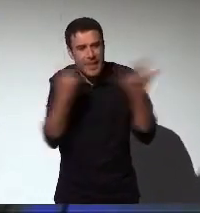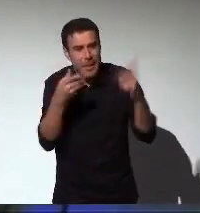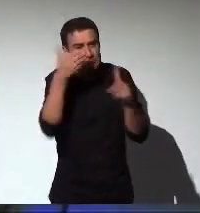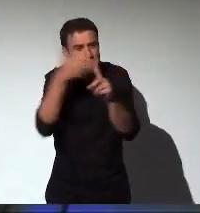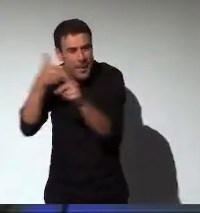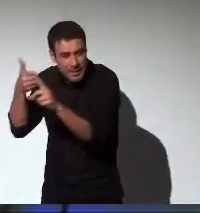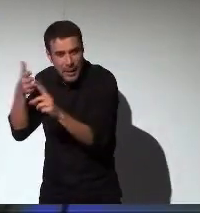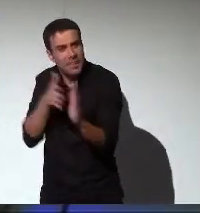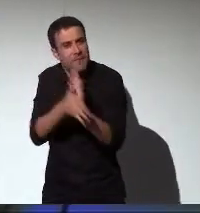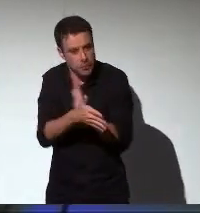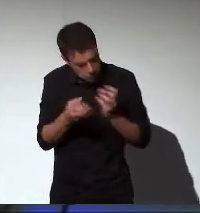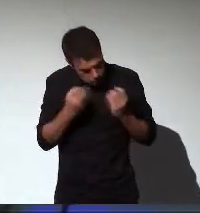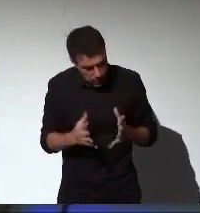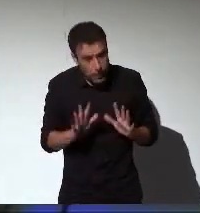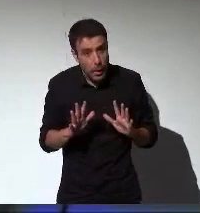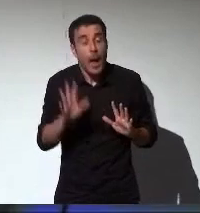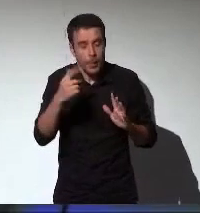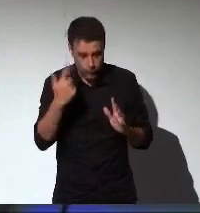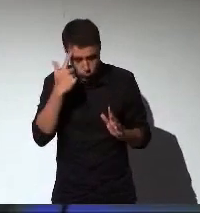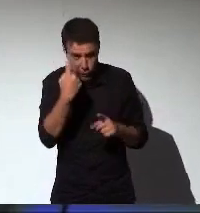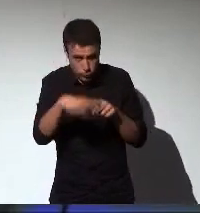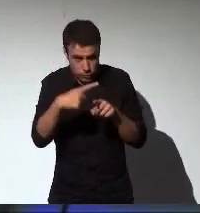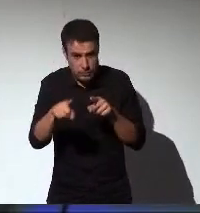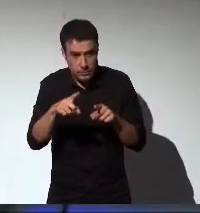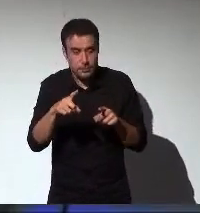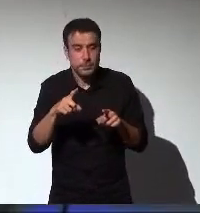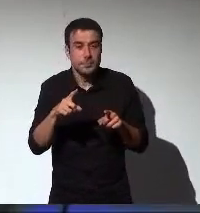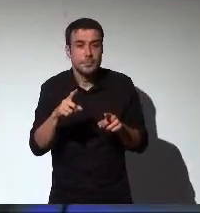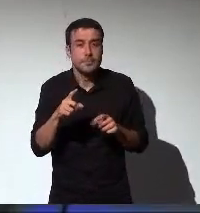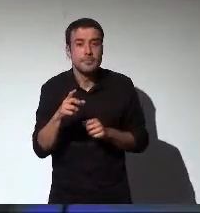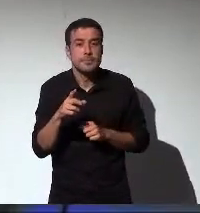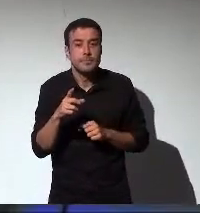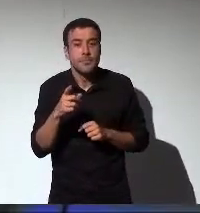cierto, creo sería interesante que cada vez